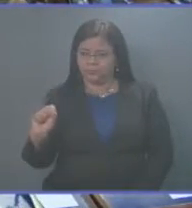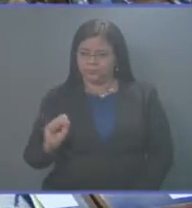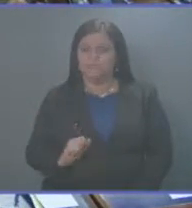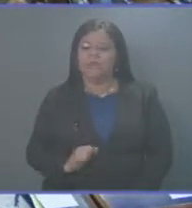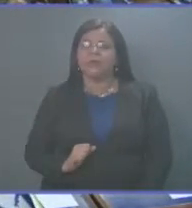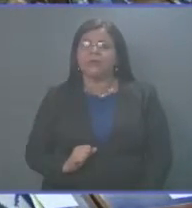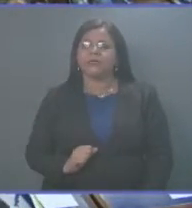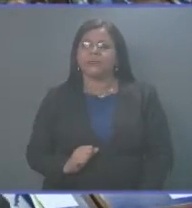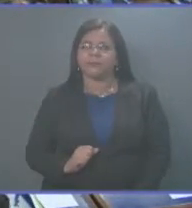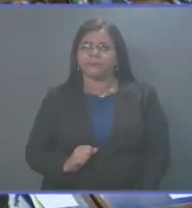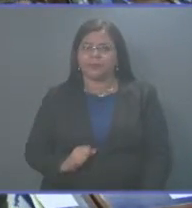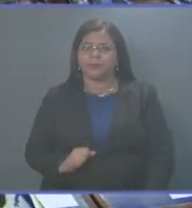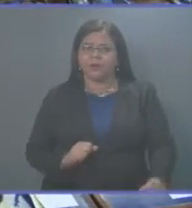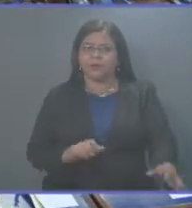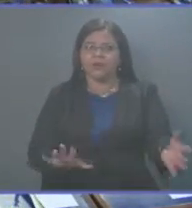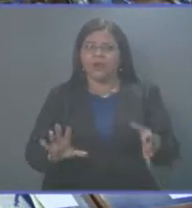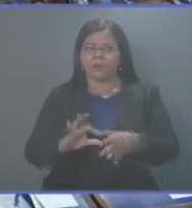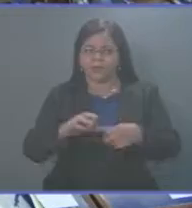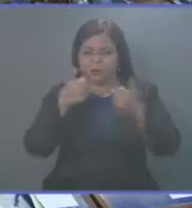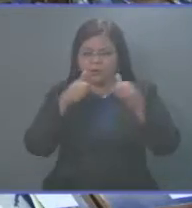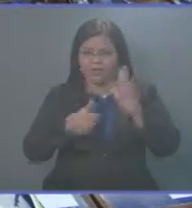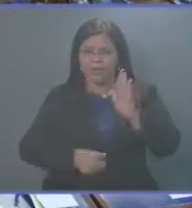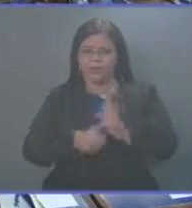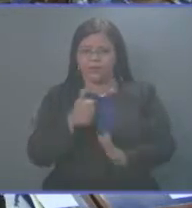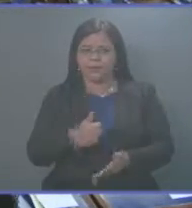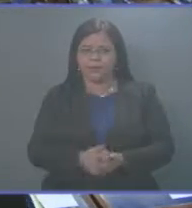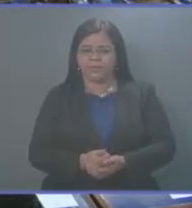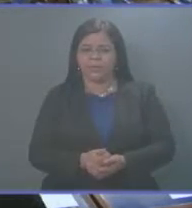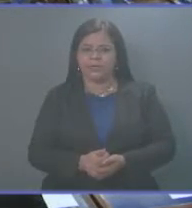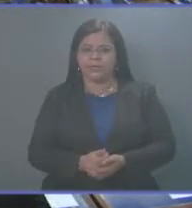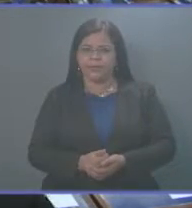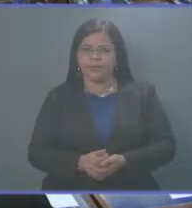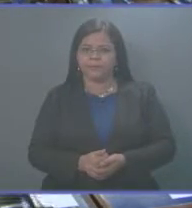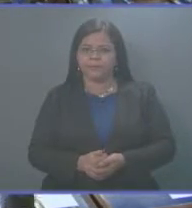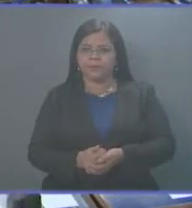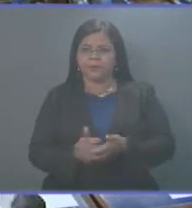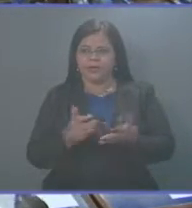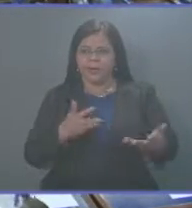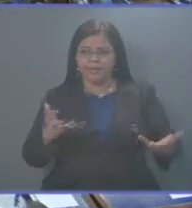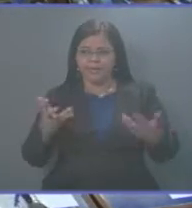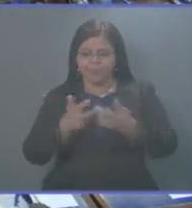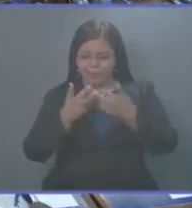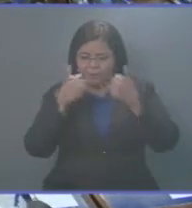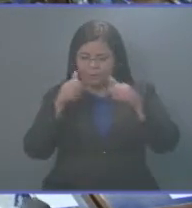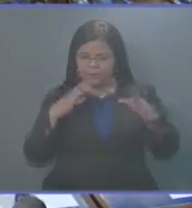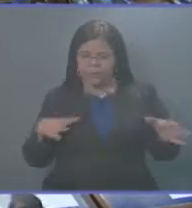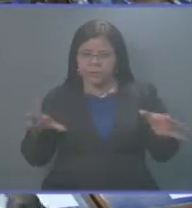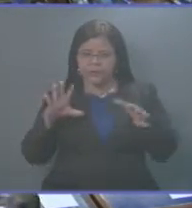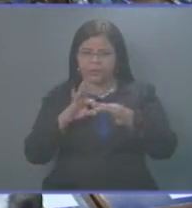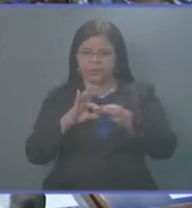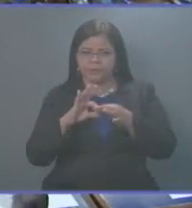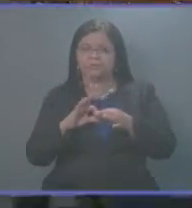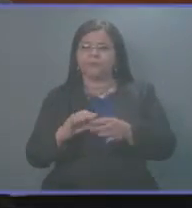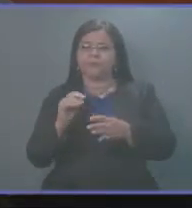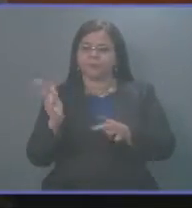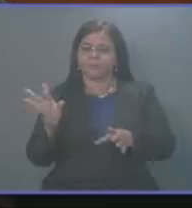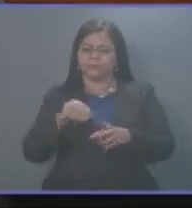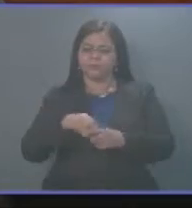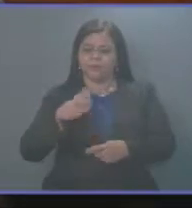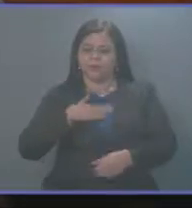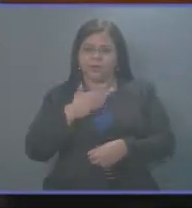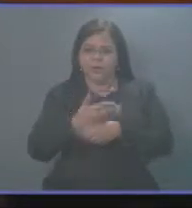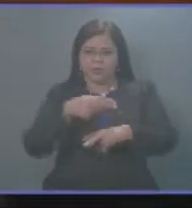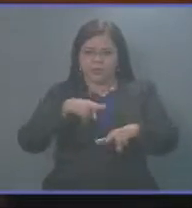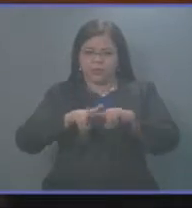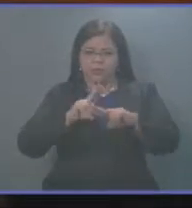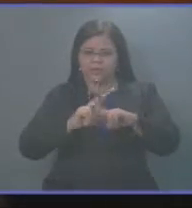Gracias, presidente. Nada más, presidente, para solicitar se incorpore a la fracción de Alianza